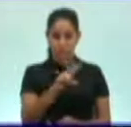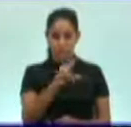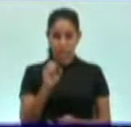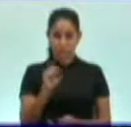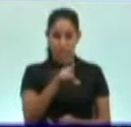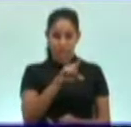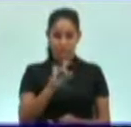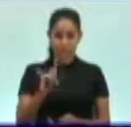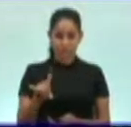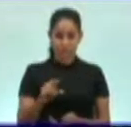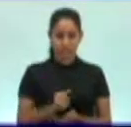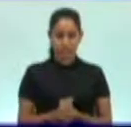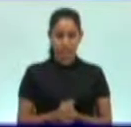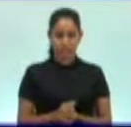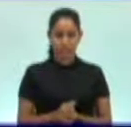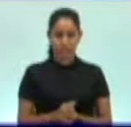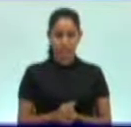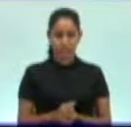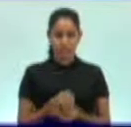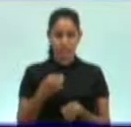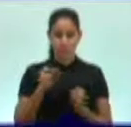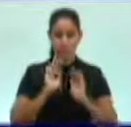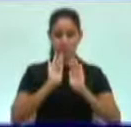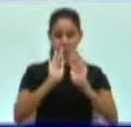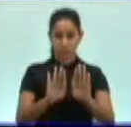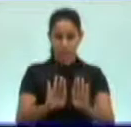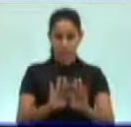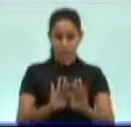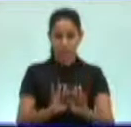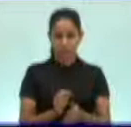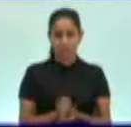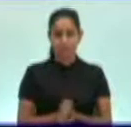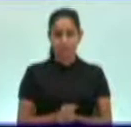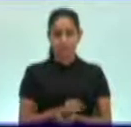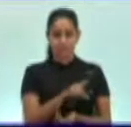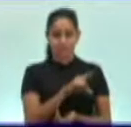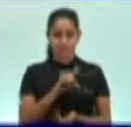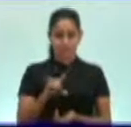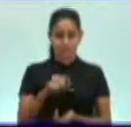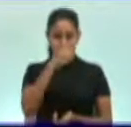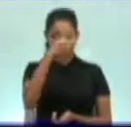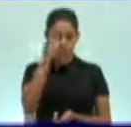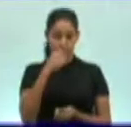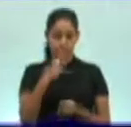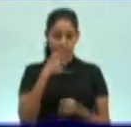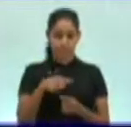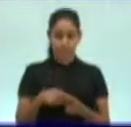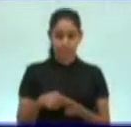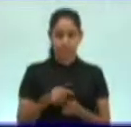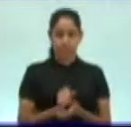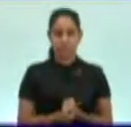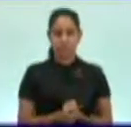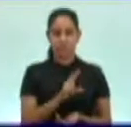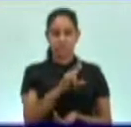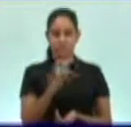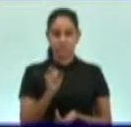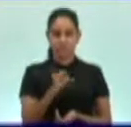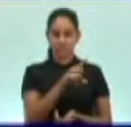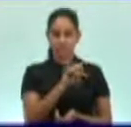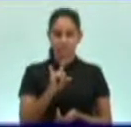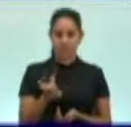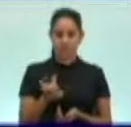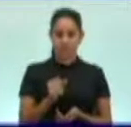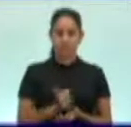2019 y publicada en la Gaceta Oficial el 19 de septiembre